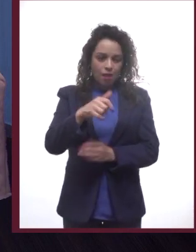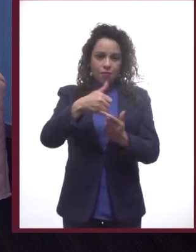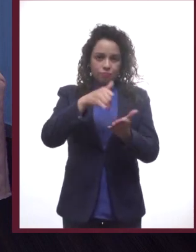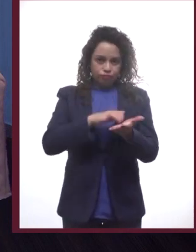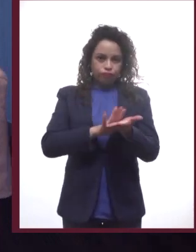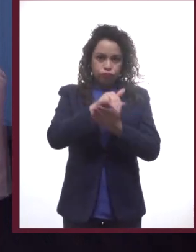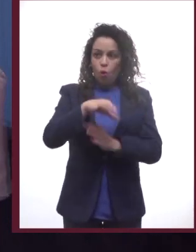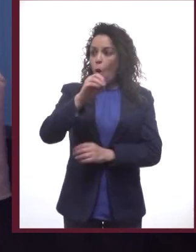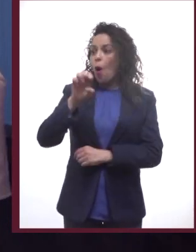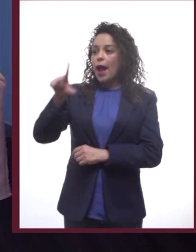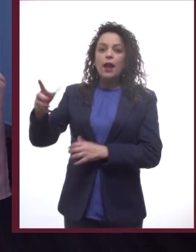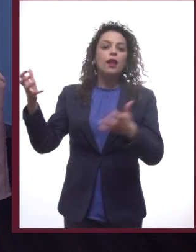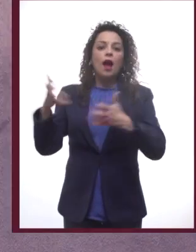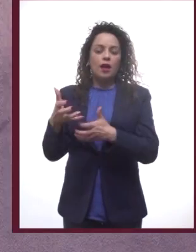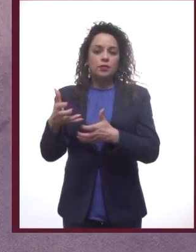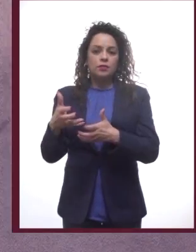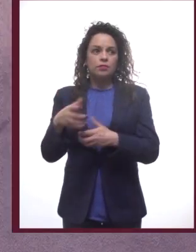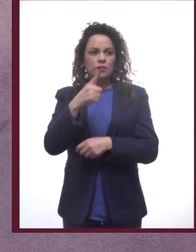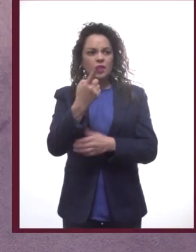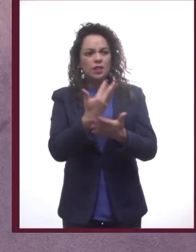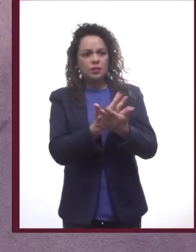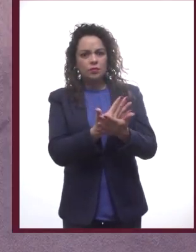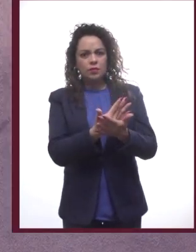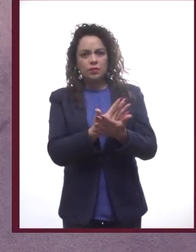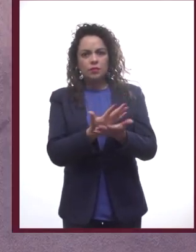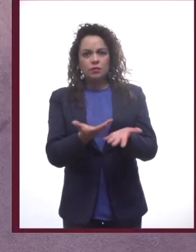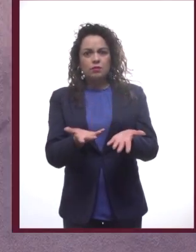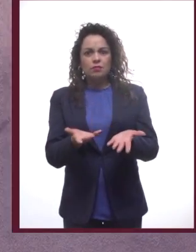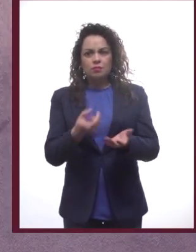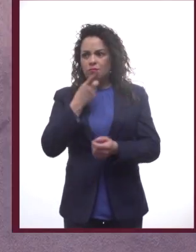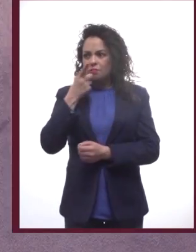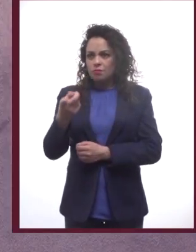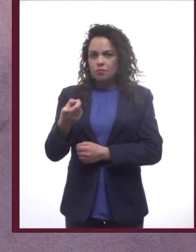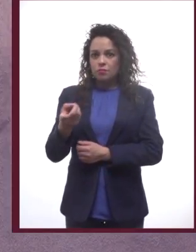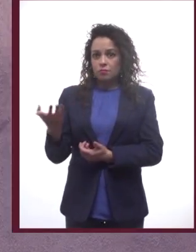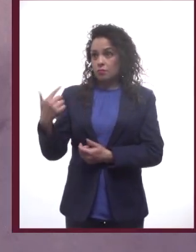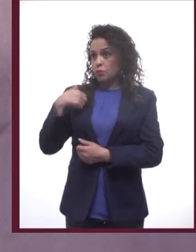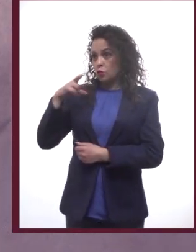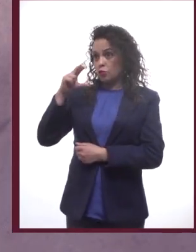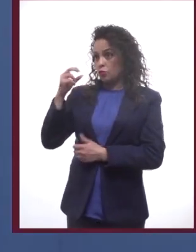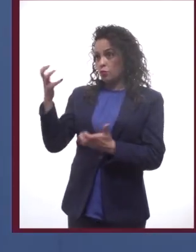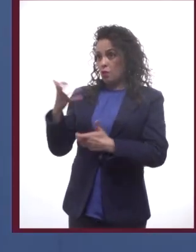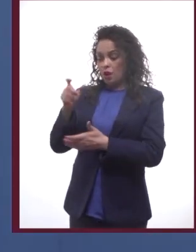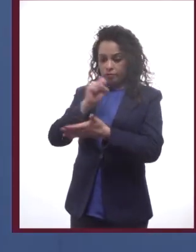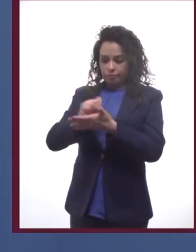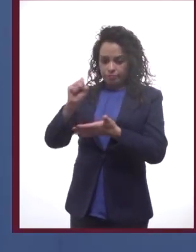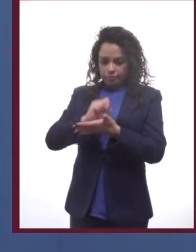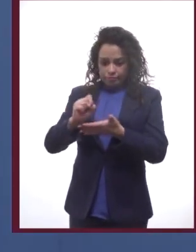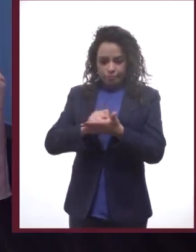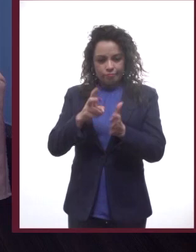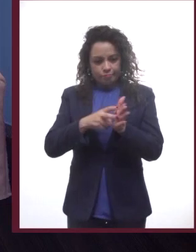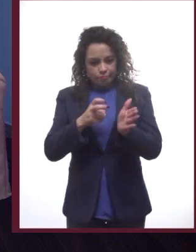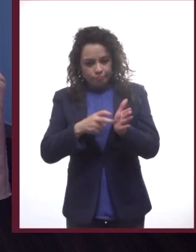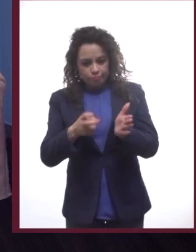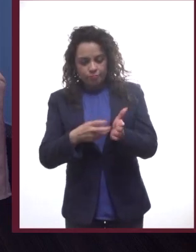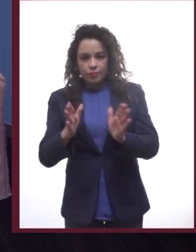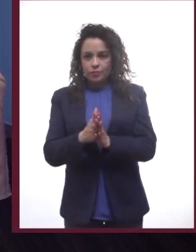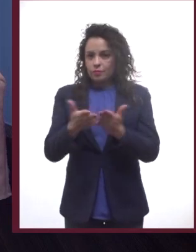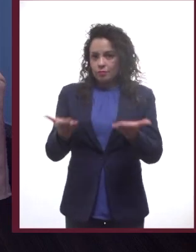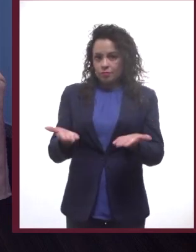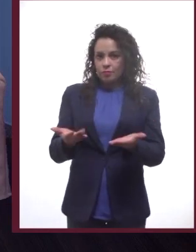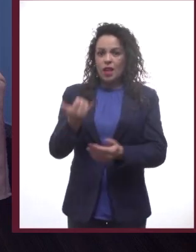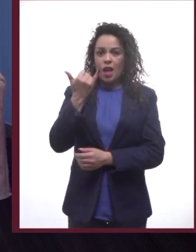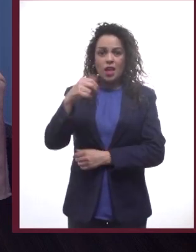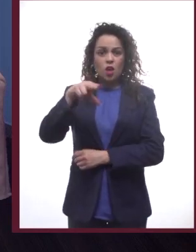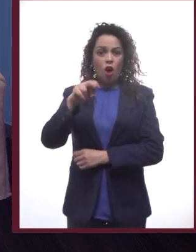¿Y qué esperas? Vivi, de entrada no soy editor literario. Buen punto. Y tampoco creas